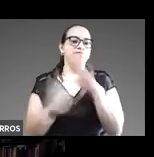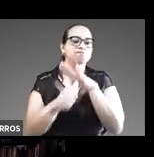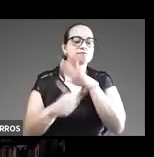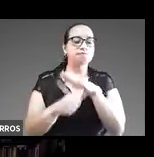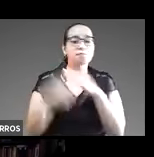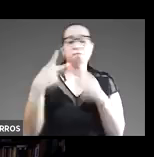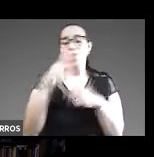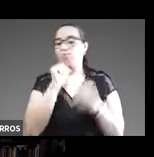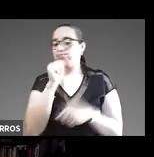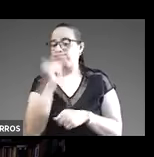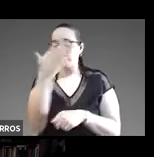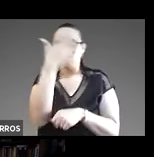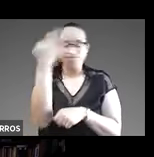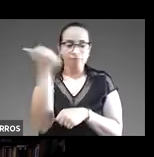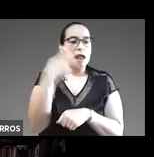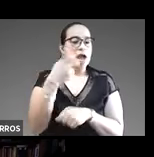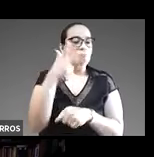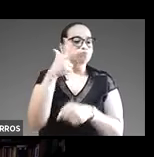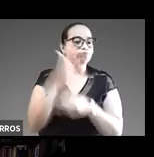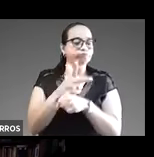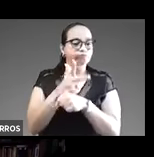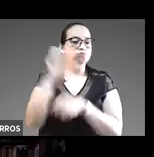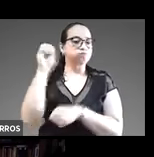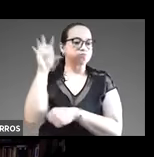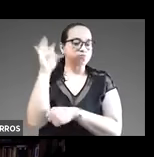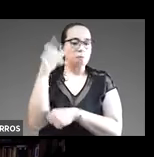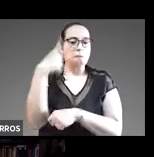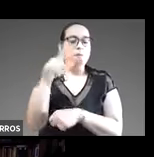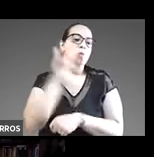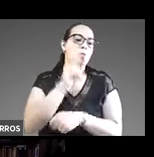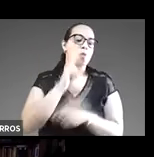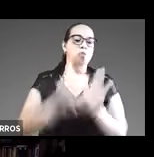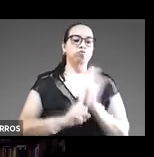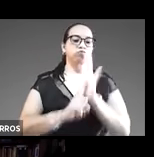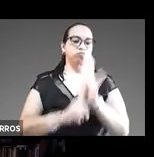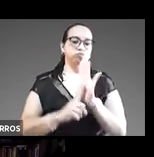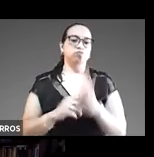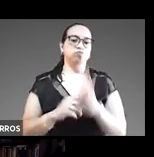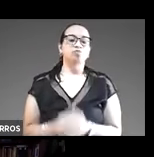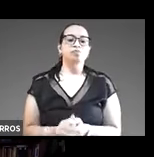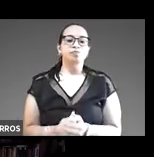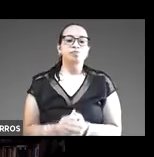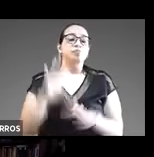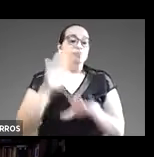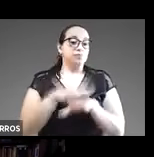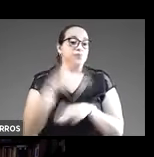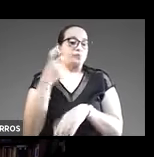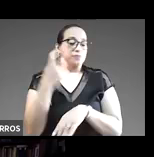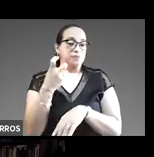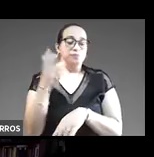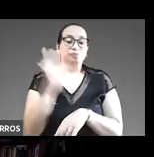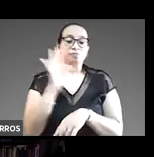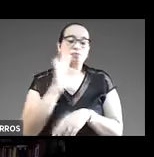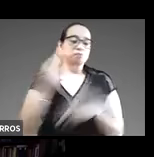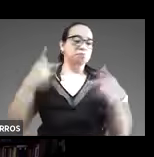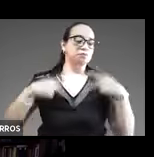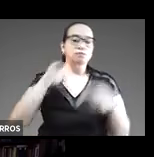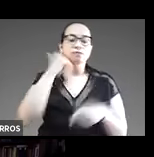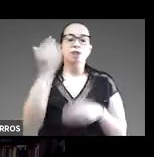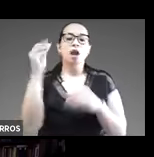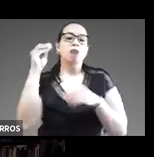no, esta sesión será grabada como material probatorio y versión estenográfica. Por lo anterior, cualquier persona que desee